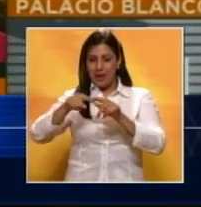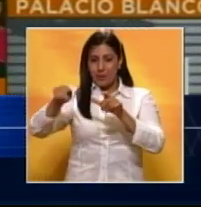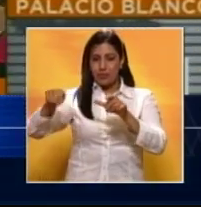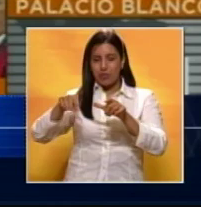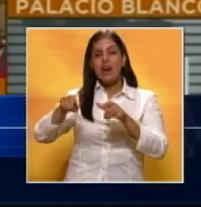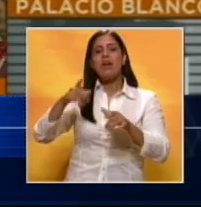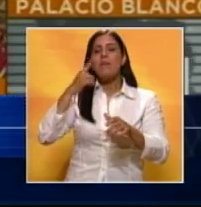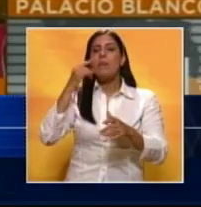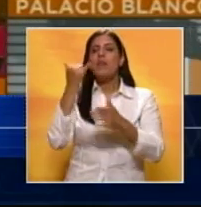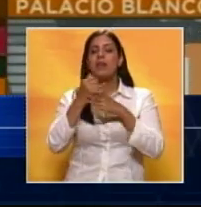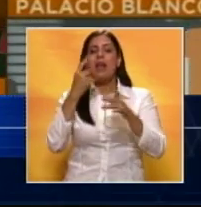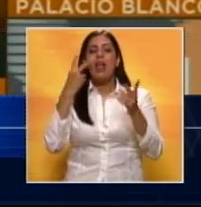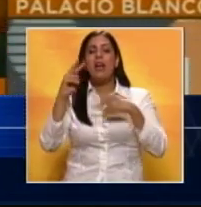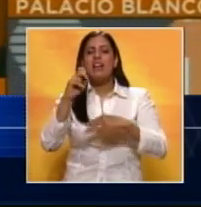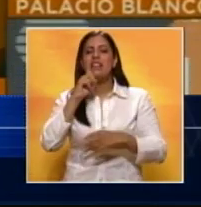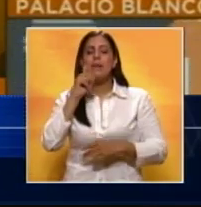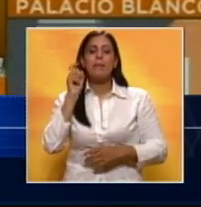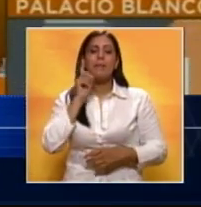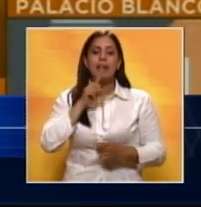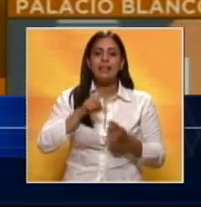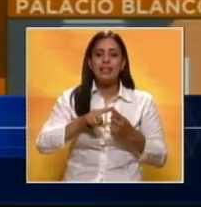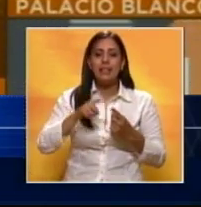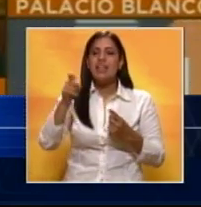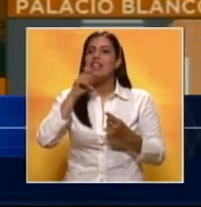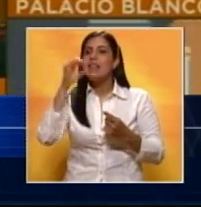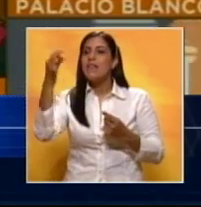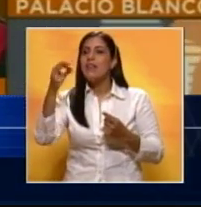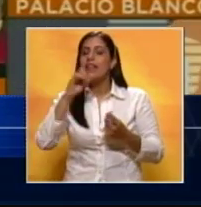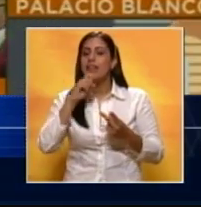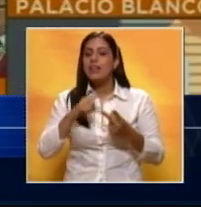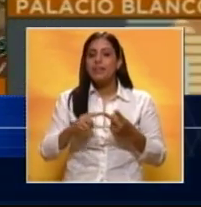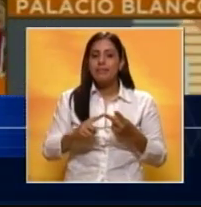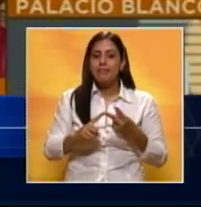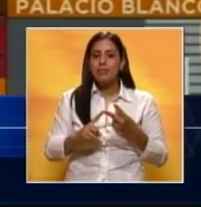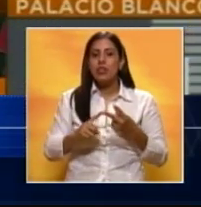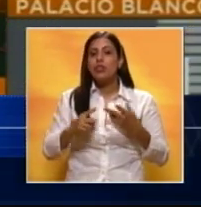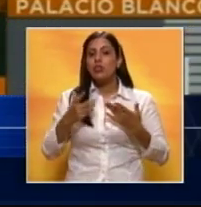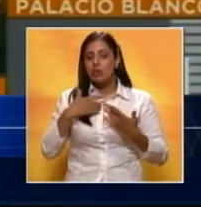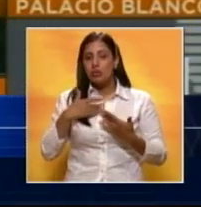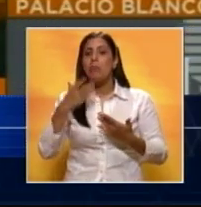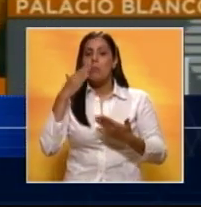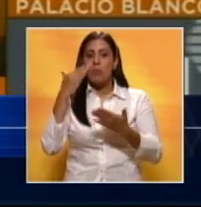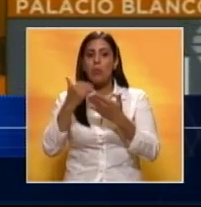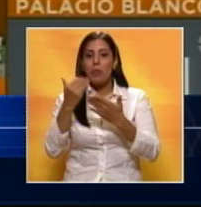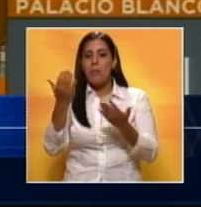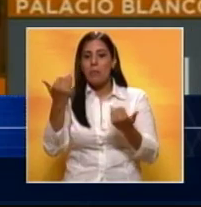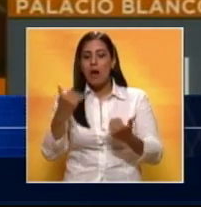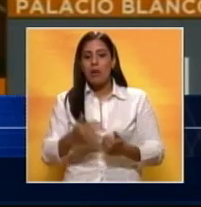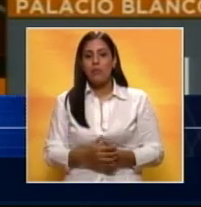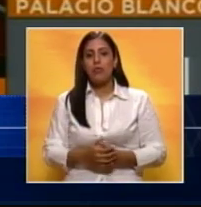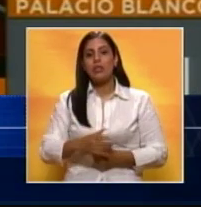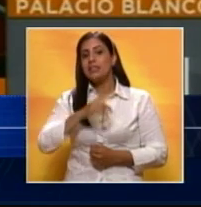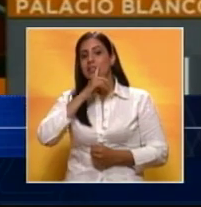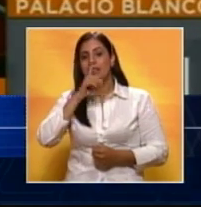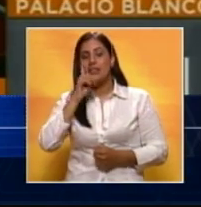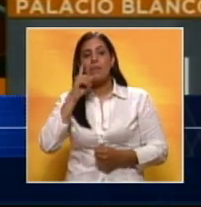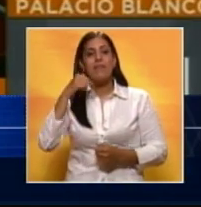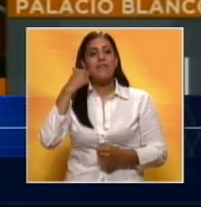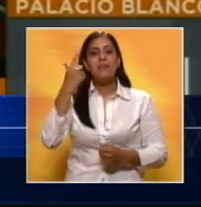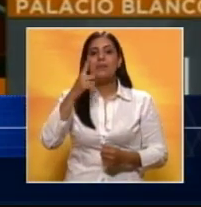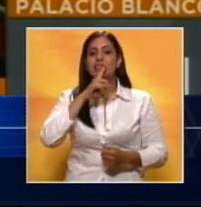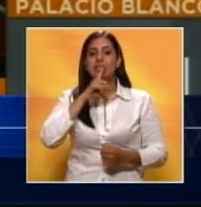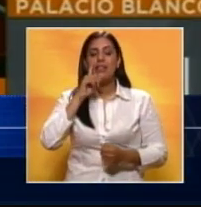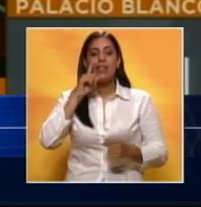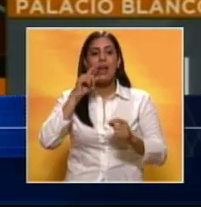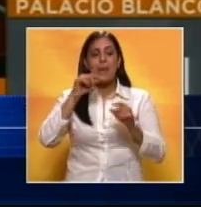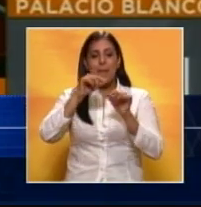Vamos a ver quién miente y quién dice la verdad, sometiéndose a esa prueba, conocida coloquialmente